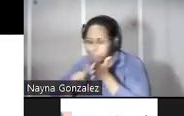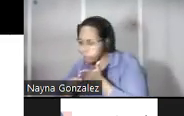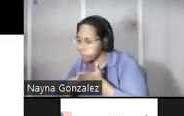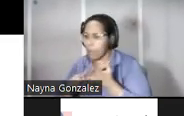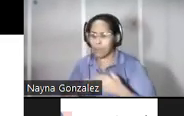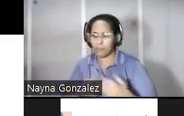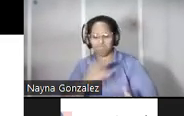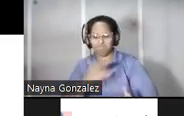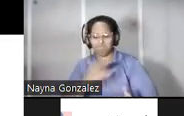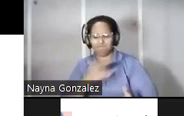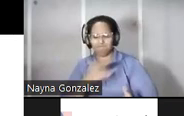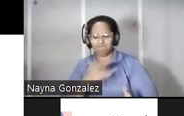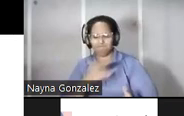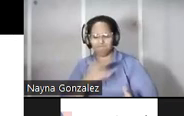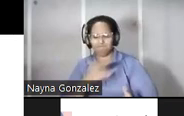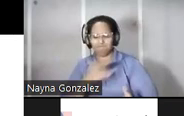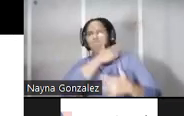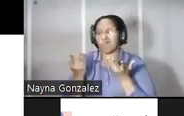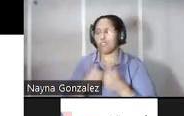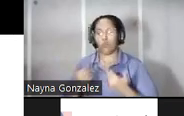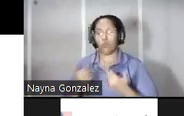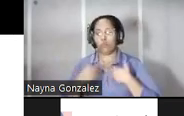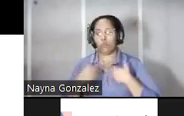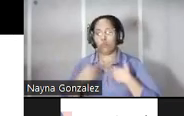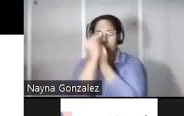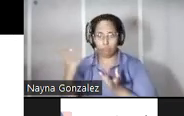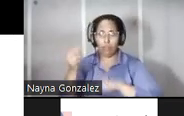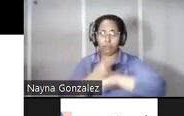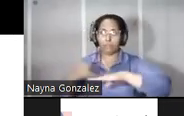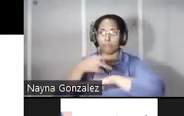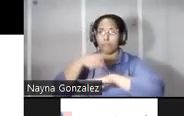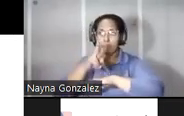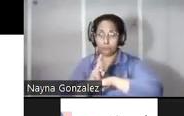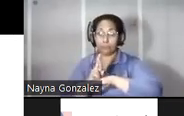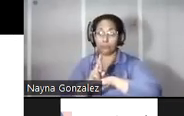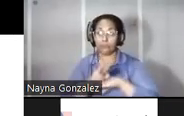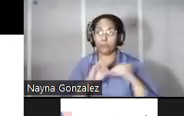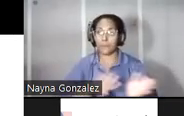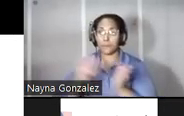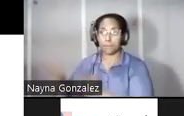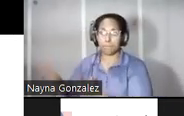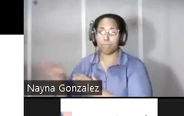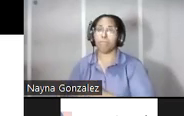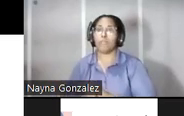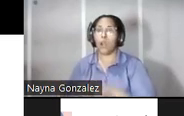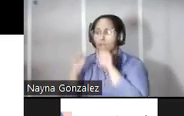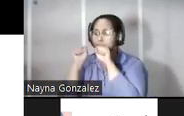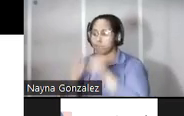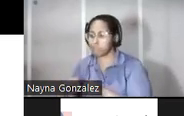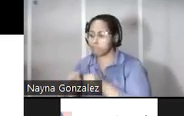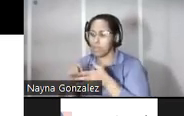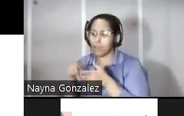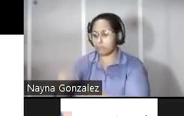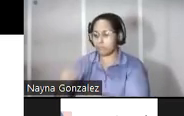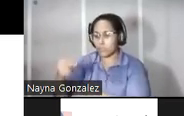rezagado y casi inexistente en la historiografía de Puerto Rico, que abre paso a otras posibilidades